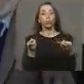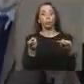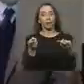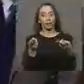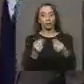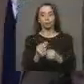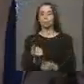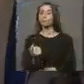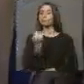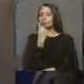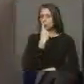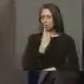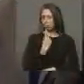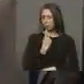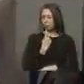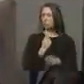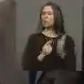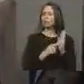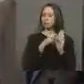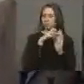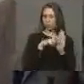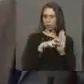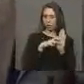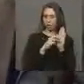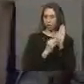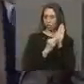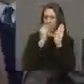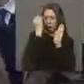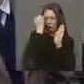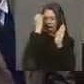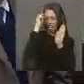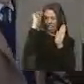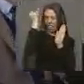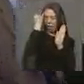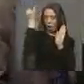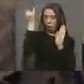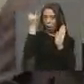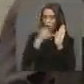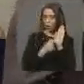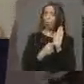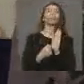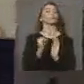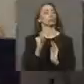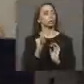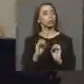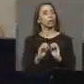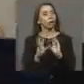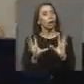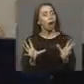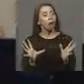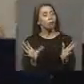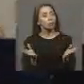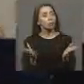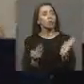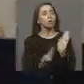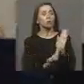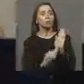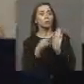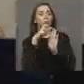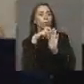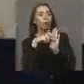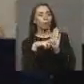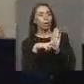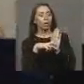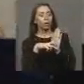Ante la pregunta si este es un proyecto ideológico, yo diría que claramente, no obstante, es un proyecto que